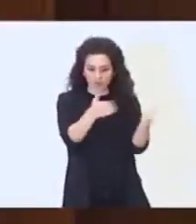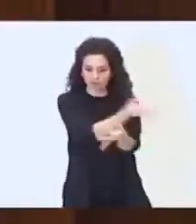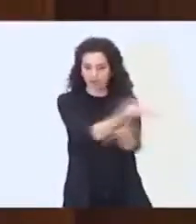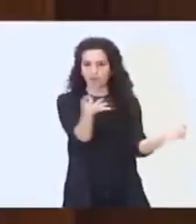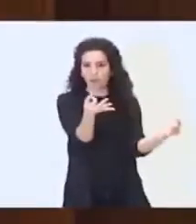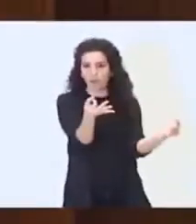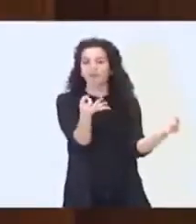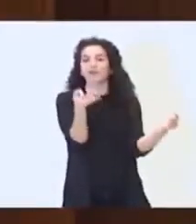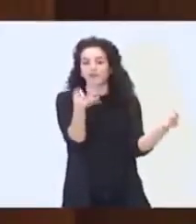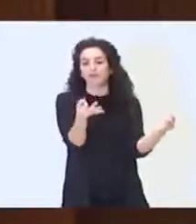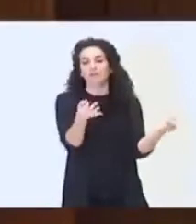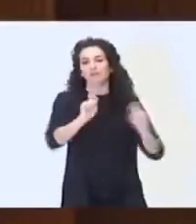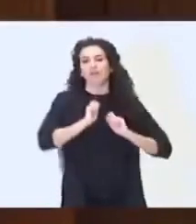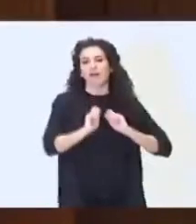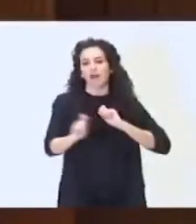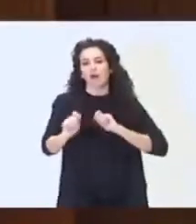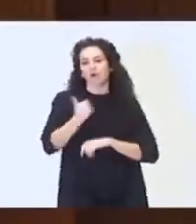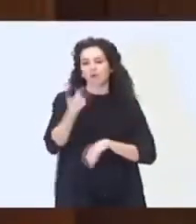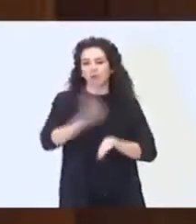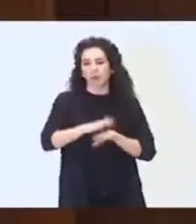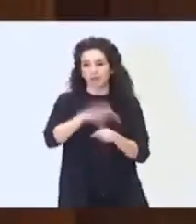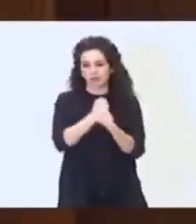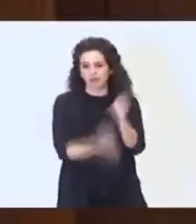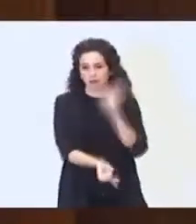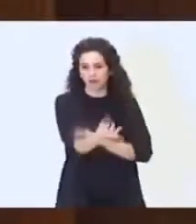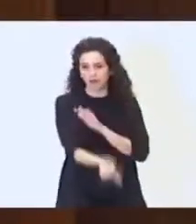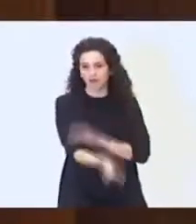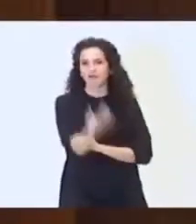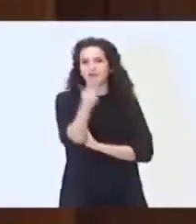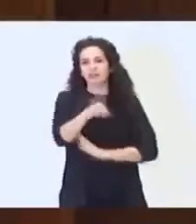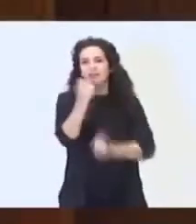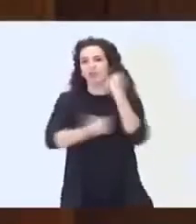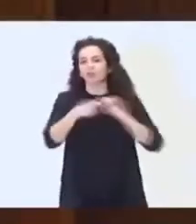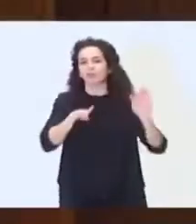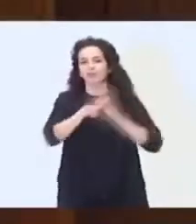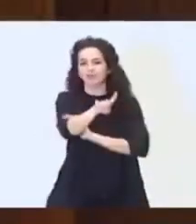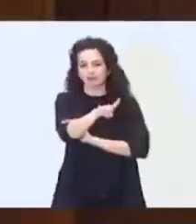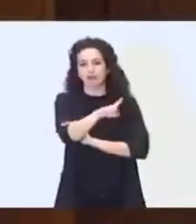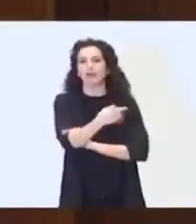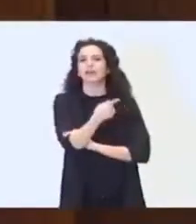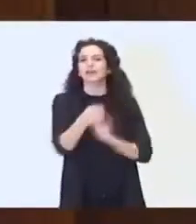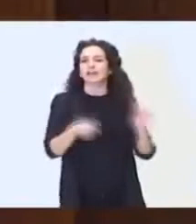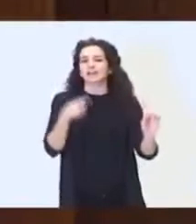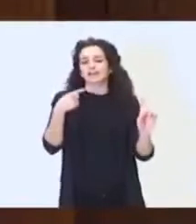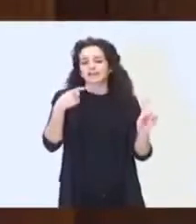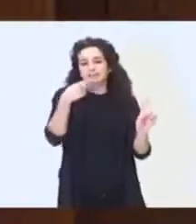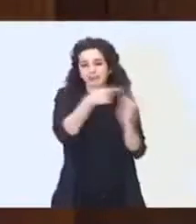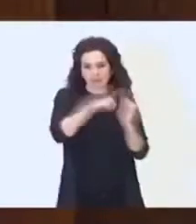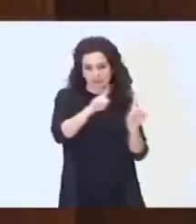que generemos empleo, desarrollo económico, que se consolide nuestro destino turístico y marque la acción de las